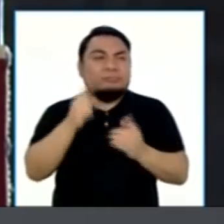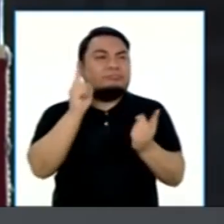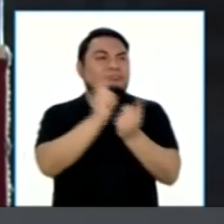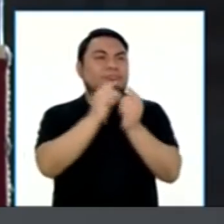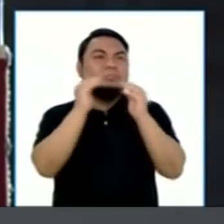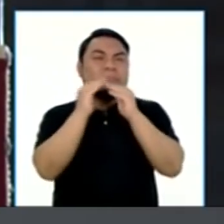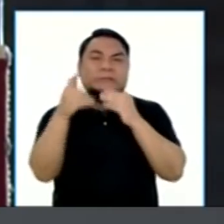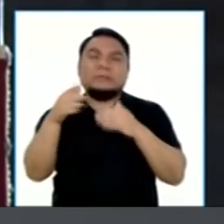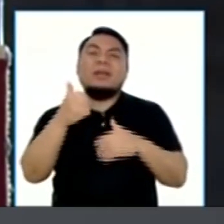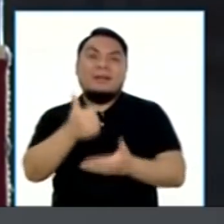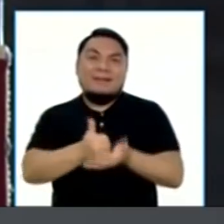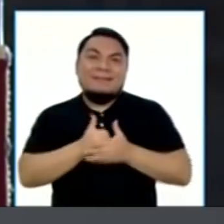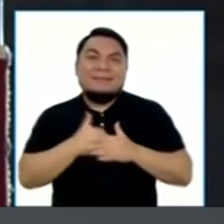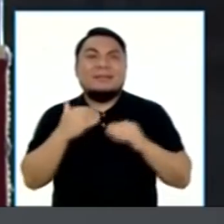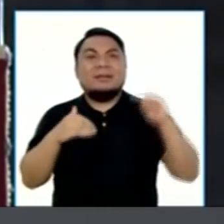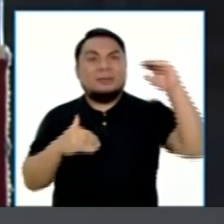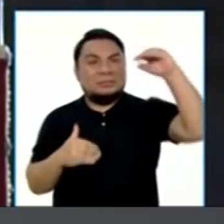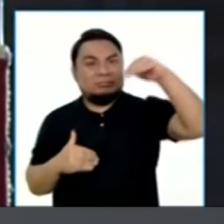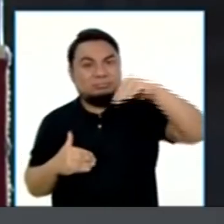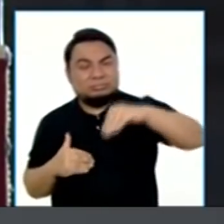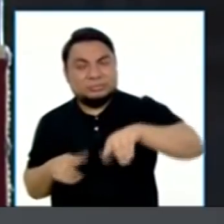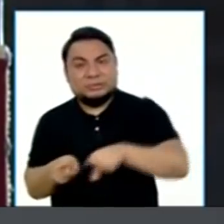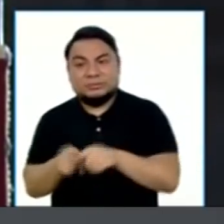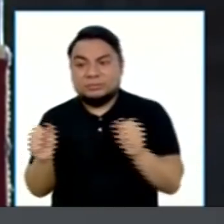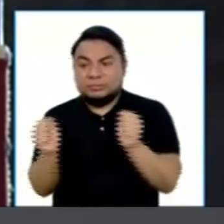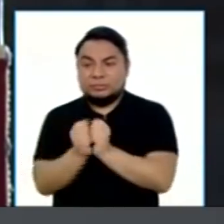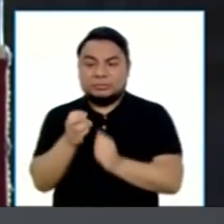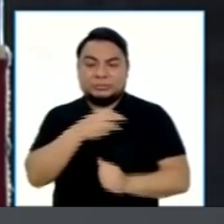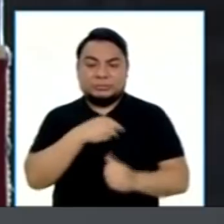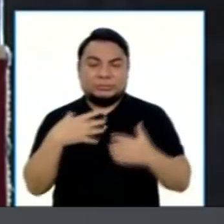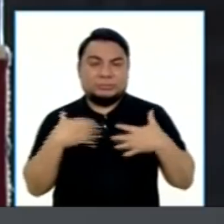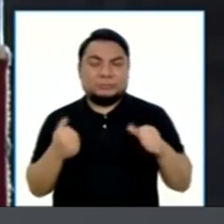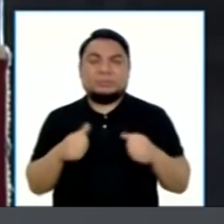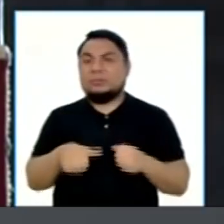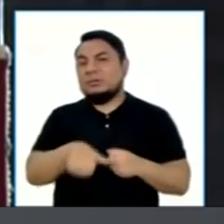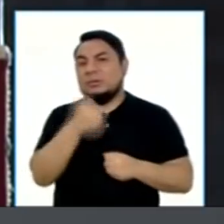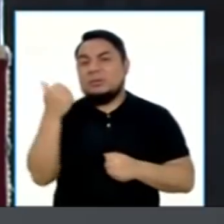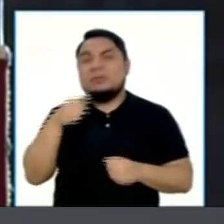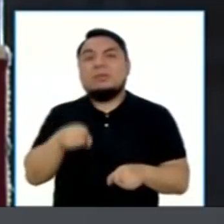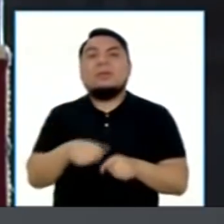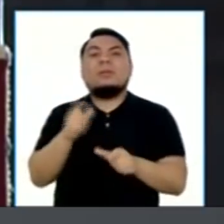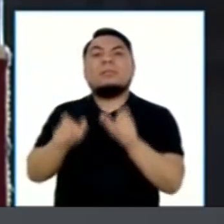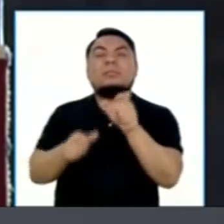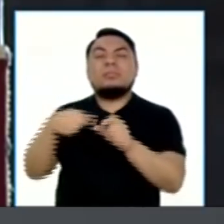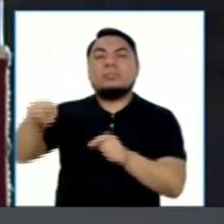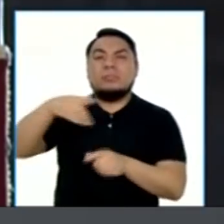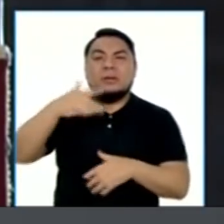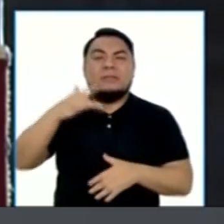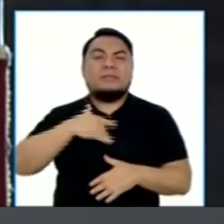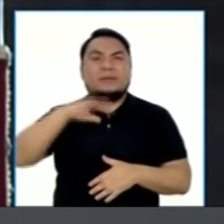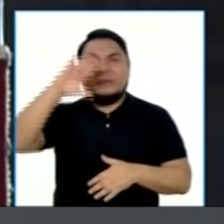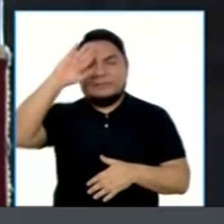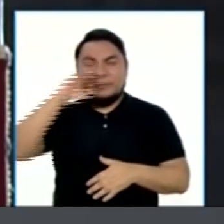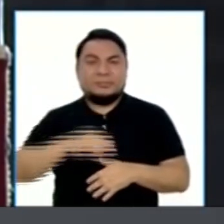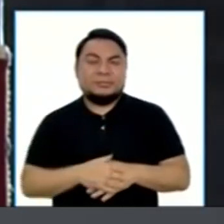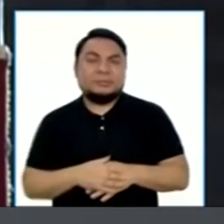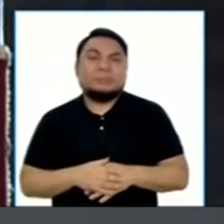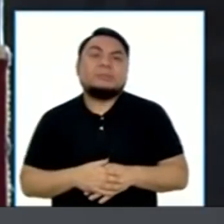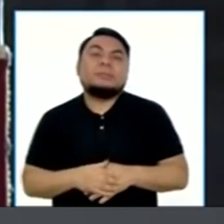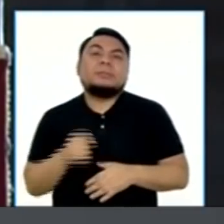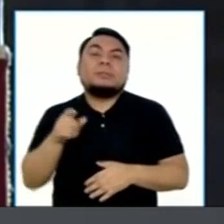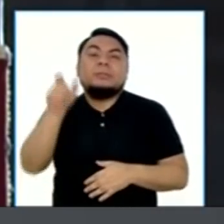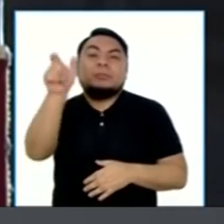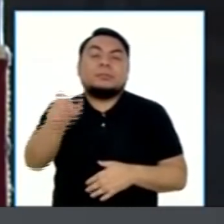en las últimas semanas también, junto con el Ministerio de Salud, en las otras personas que puedan estar afectadas.